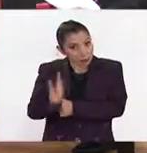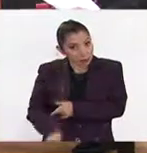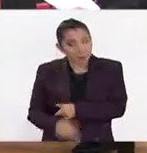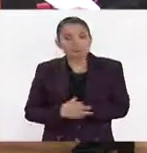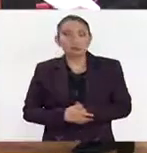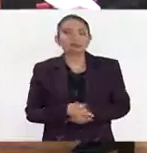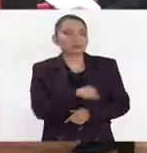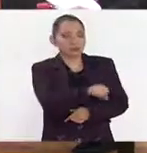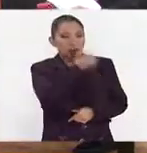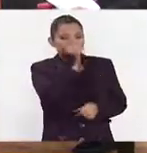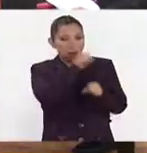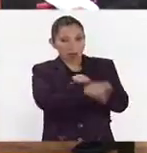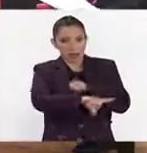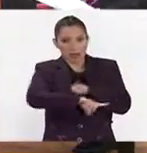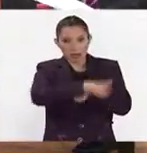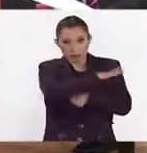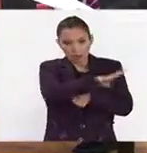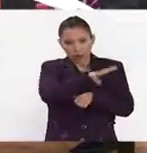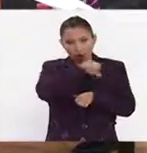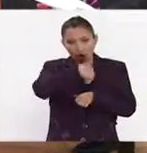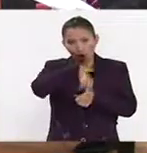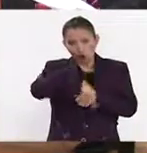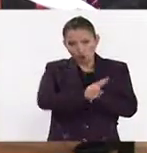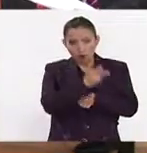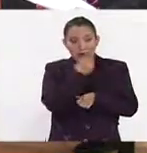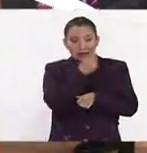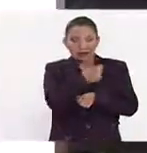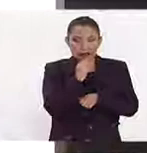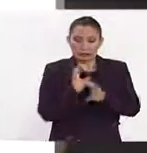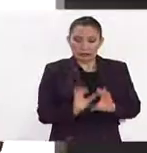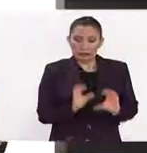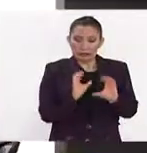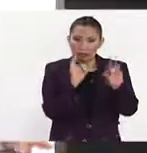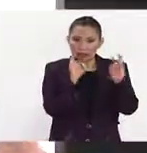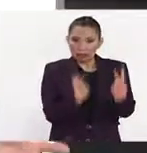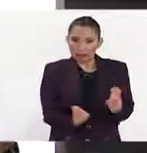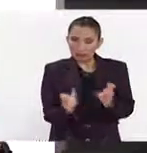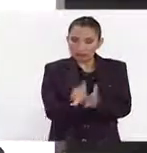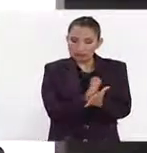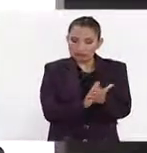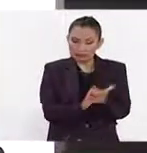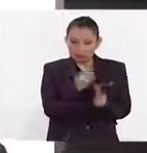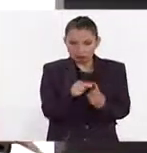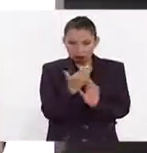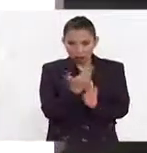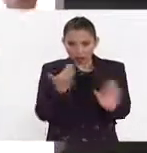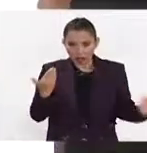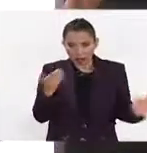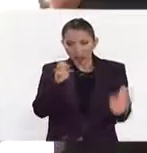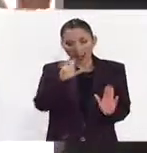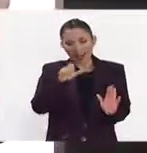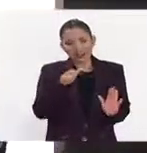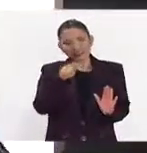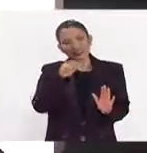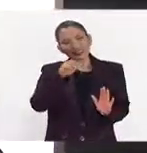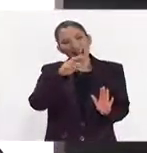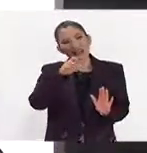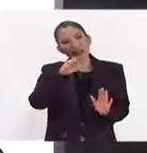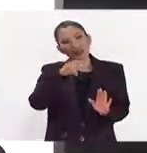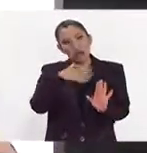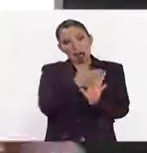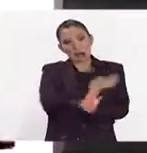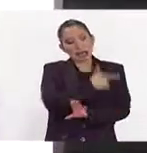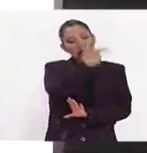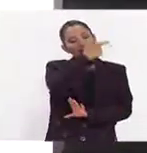El secretario general de la ONU ha sido muy cuidadoso en este tipo de términos. Ha usado se usó anteriormente la